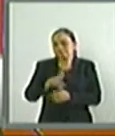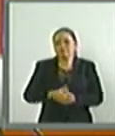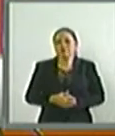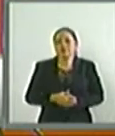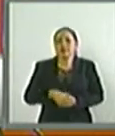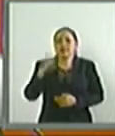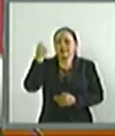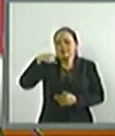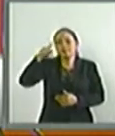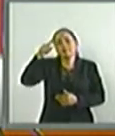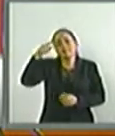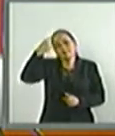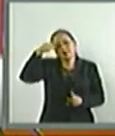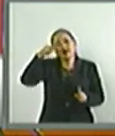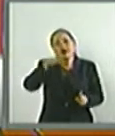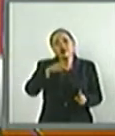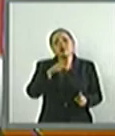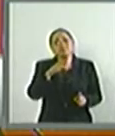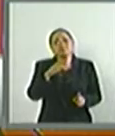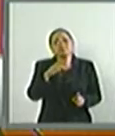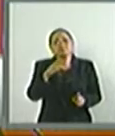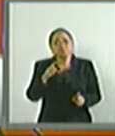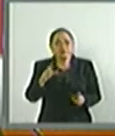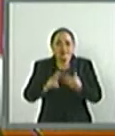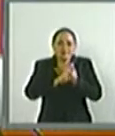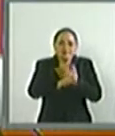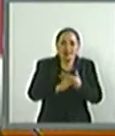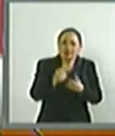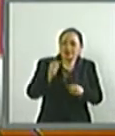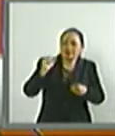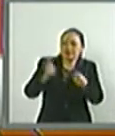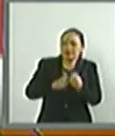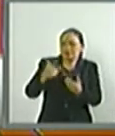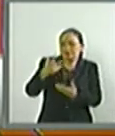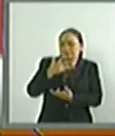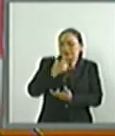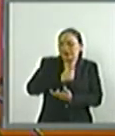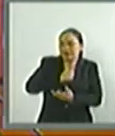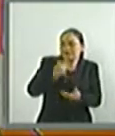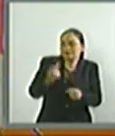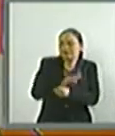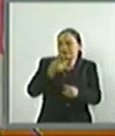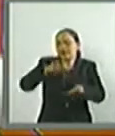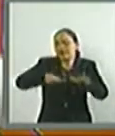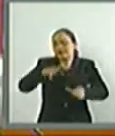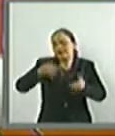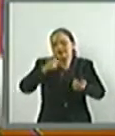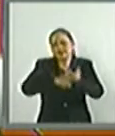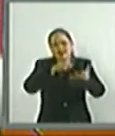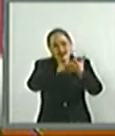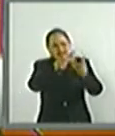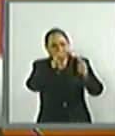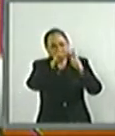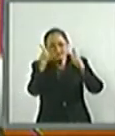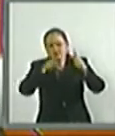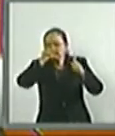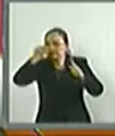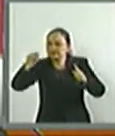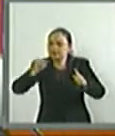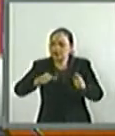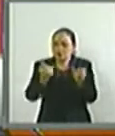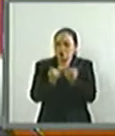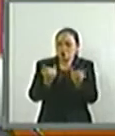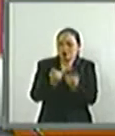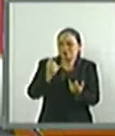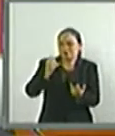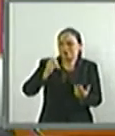como en la prevención de acontecimientos lamentables como los que hemos visto en distintos lugares de nuestro país.